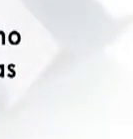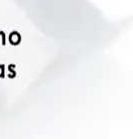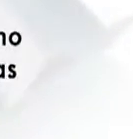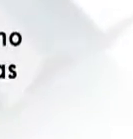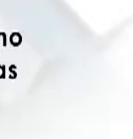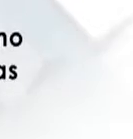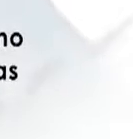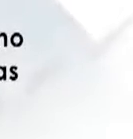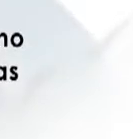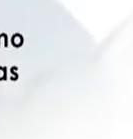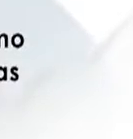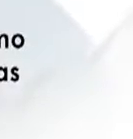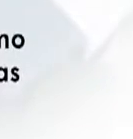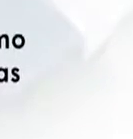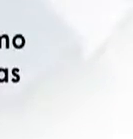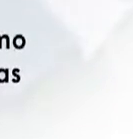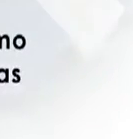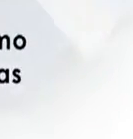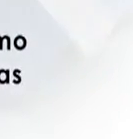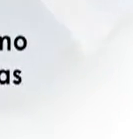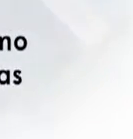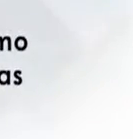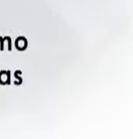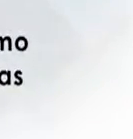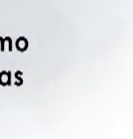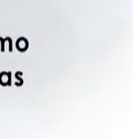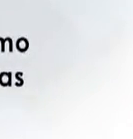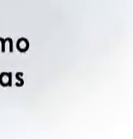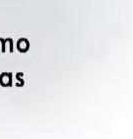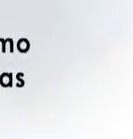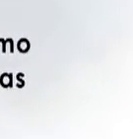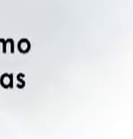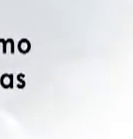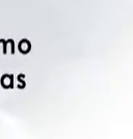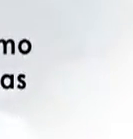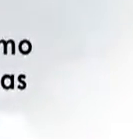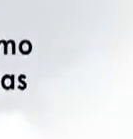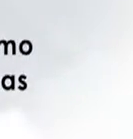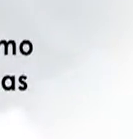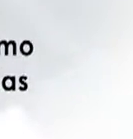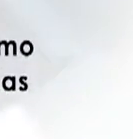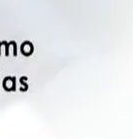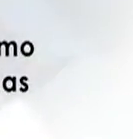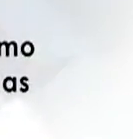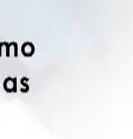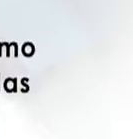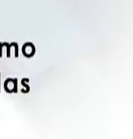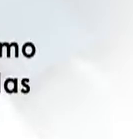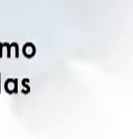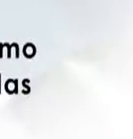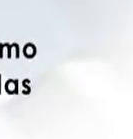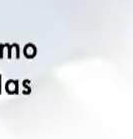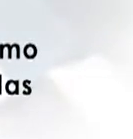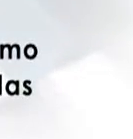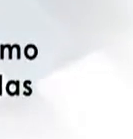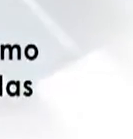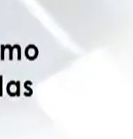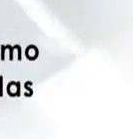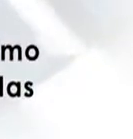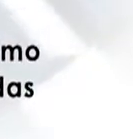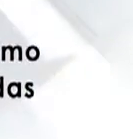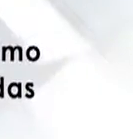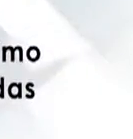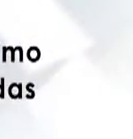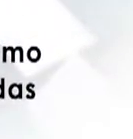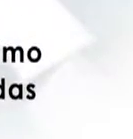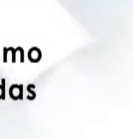Diversidad a través de la plataforma México X y conoce más. El inicio de clases es el próximo 9 de julio. No te